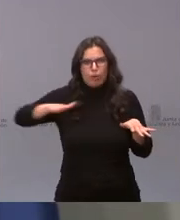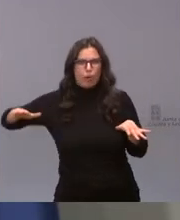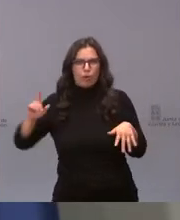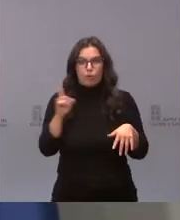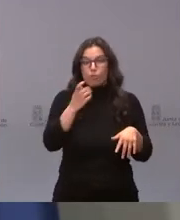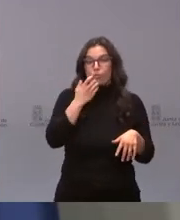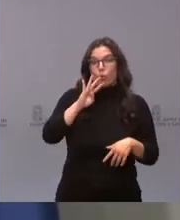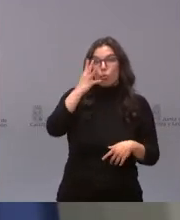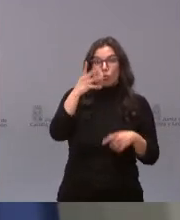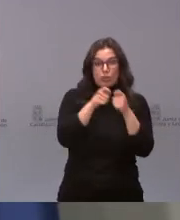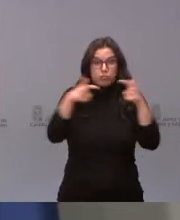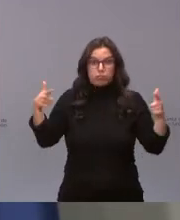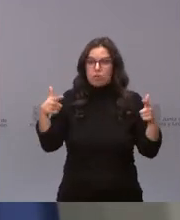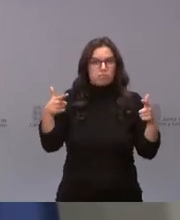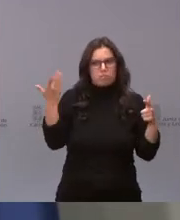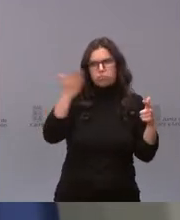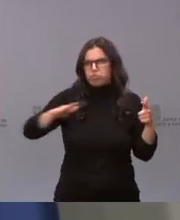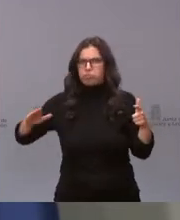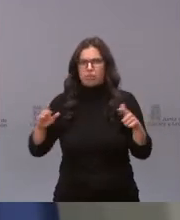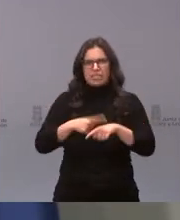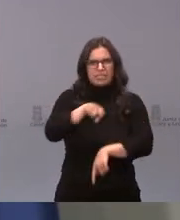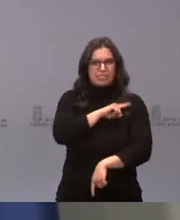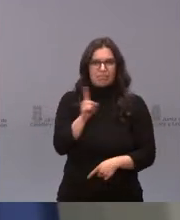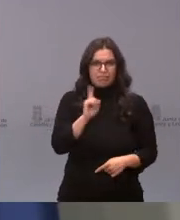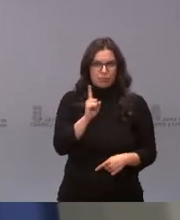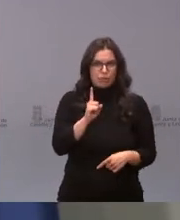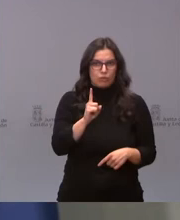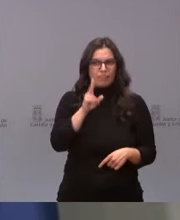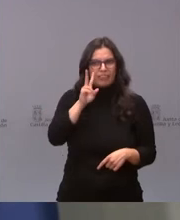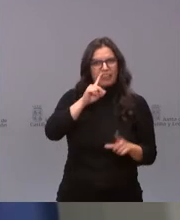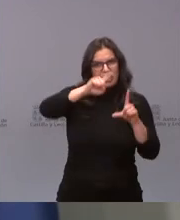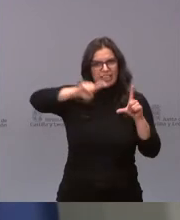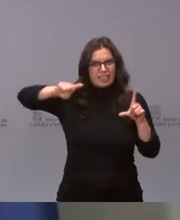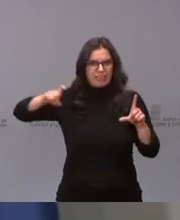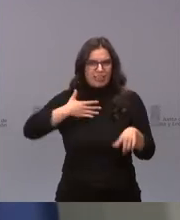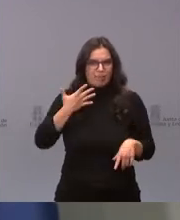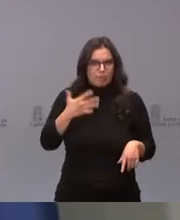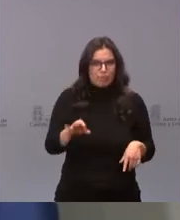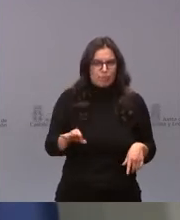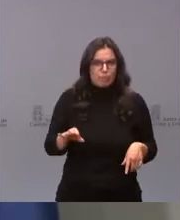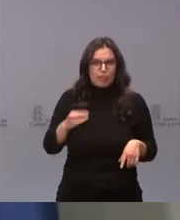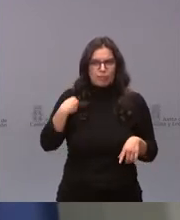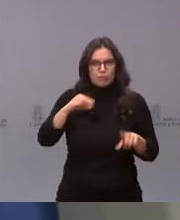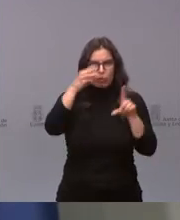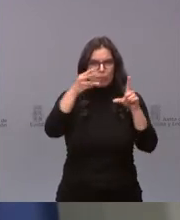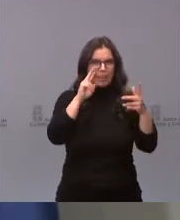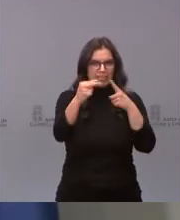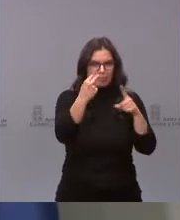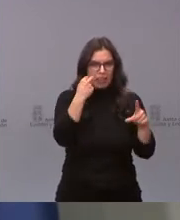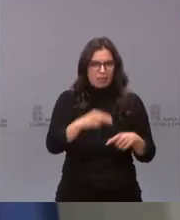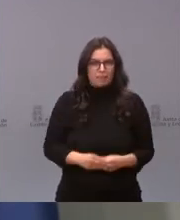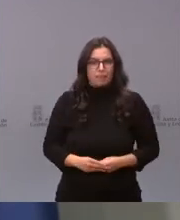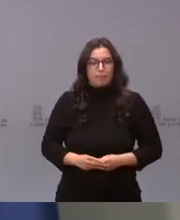cuarta ola de exceso de mortalidad, como se puede ver en las gráficas de transparencia,